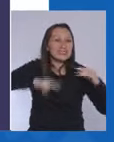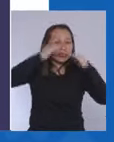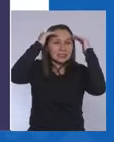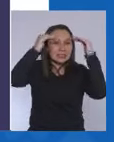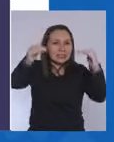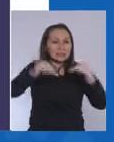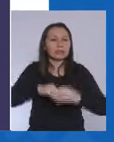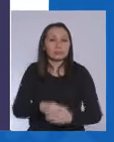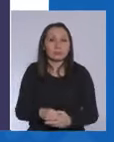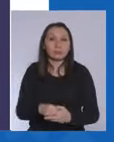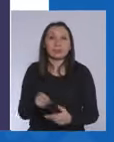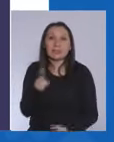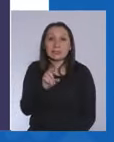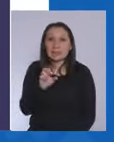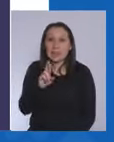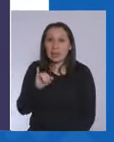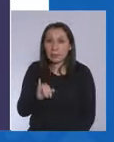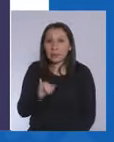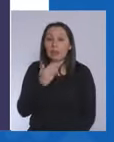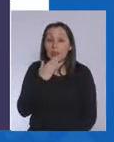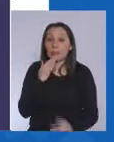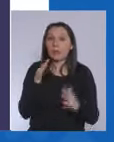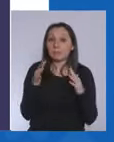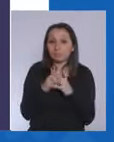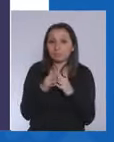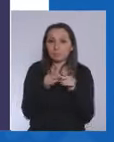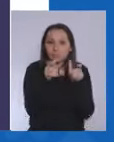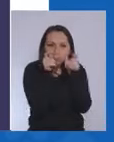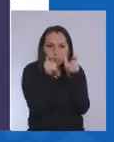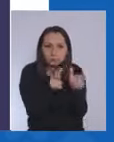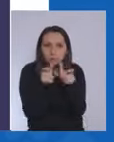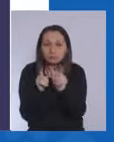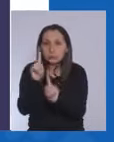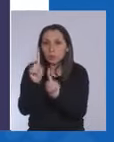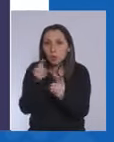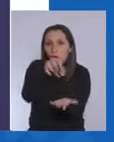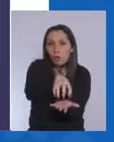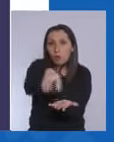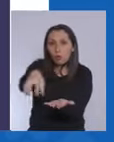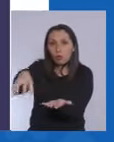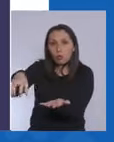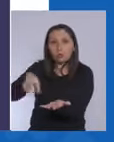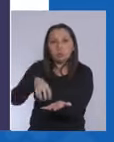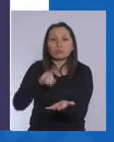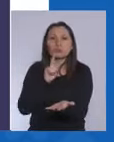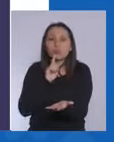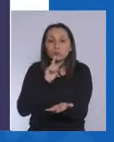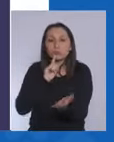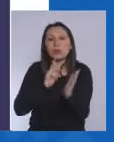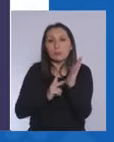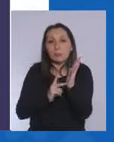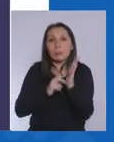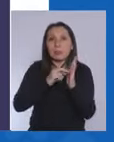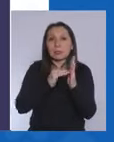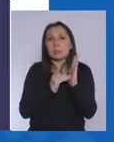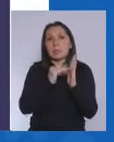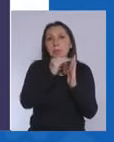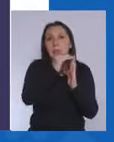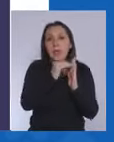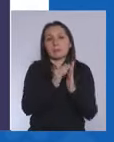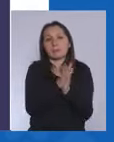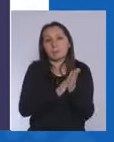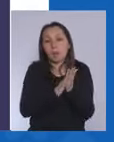seremis de salud y las fuerzas armadas estarán fiscalizando que aquellas comunas donde están en etapa avanzada que